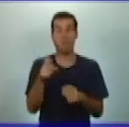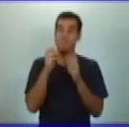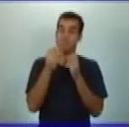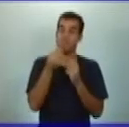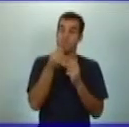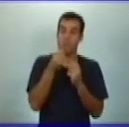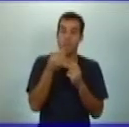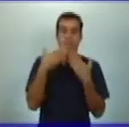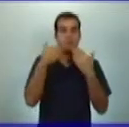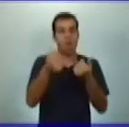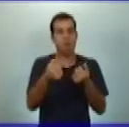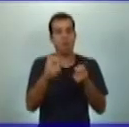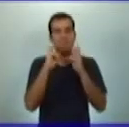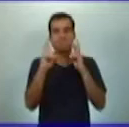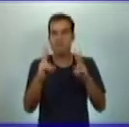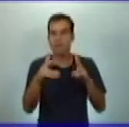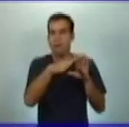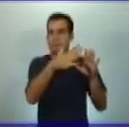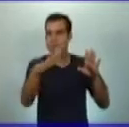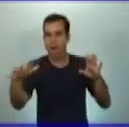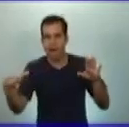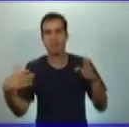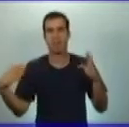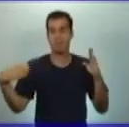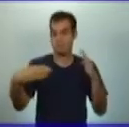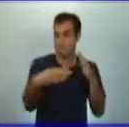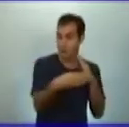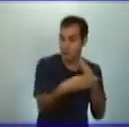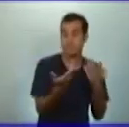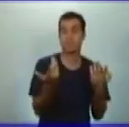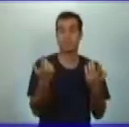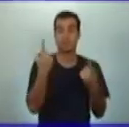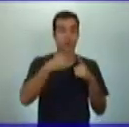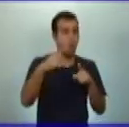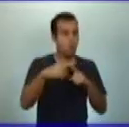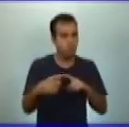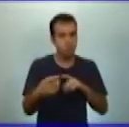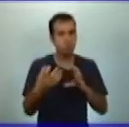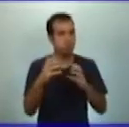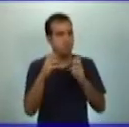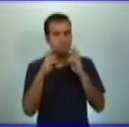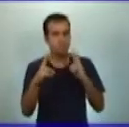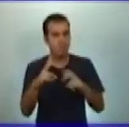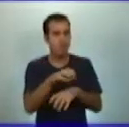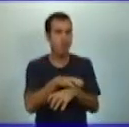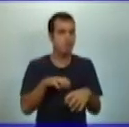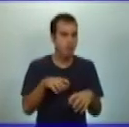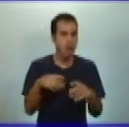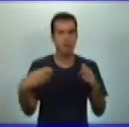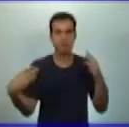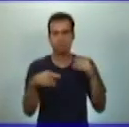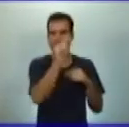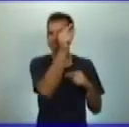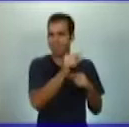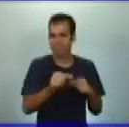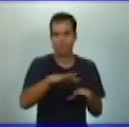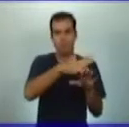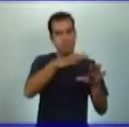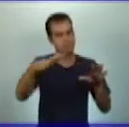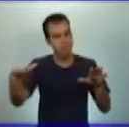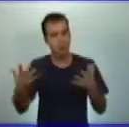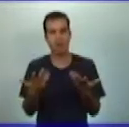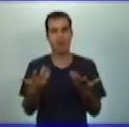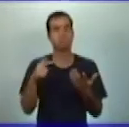eso es que pueden vivir los peces y otras especies en ríos, mares, océanos.